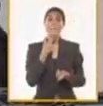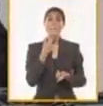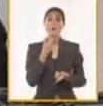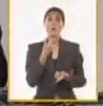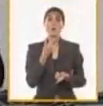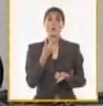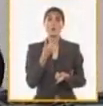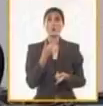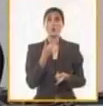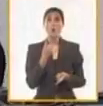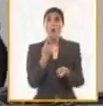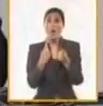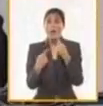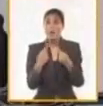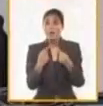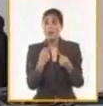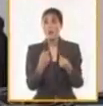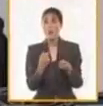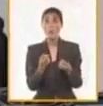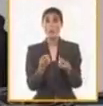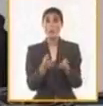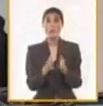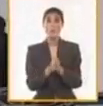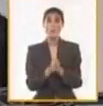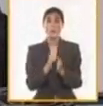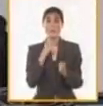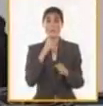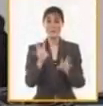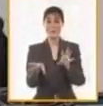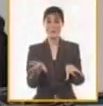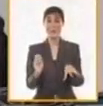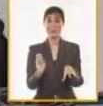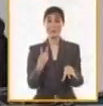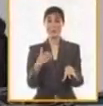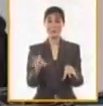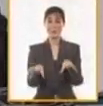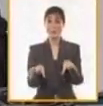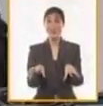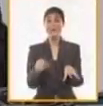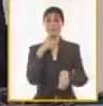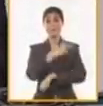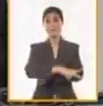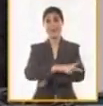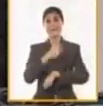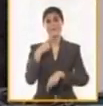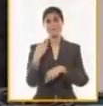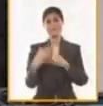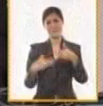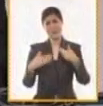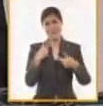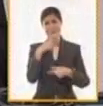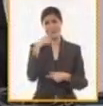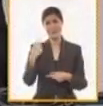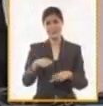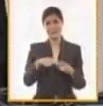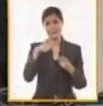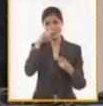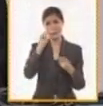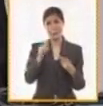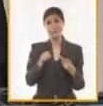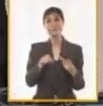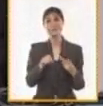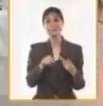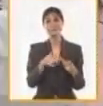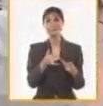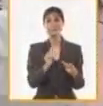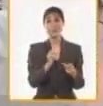tratarse de dos naciones que tienen en estos momentos un conflicto y que son de cristianos ortodoxos.